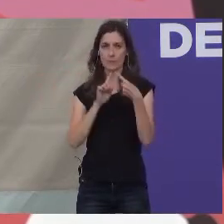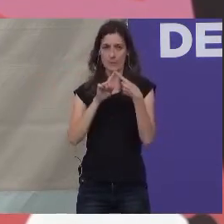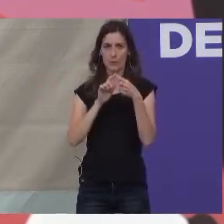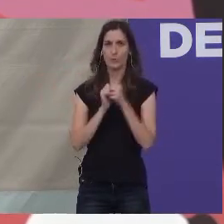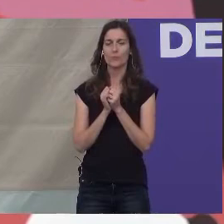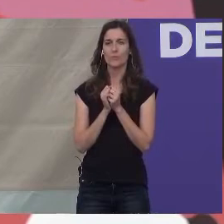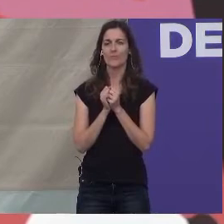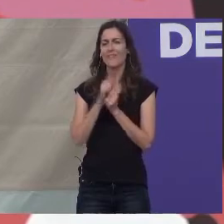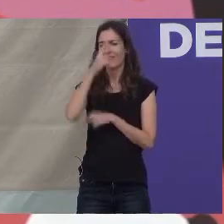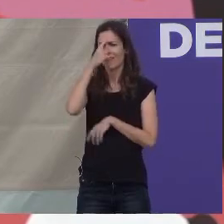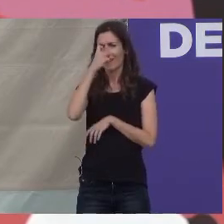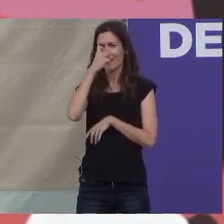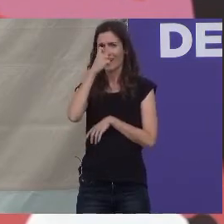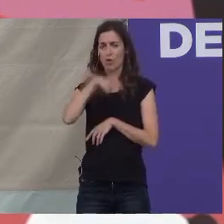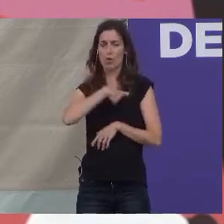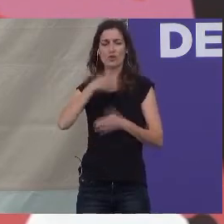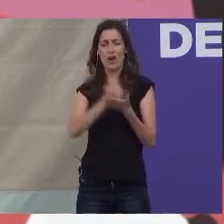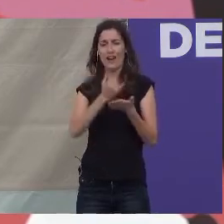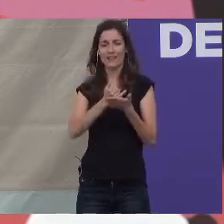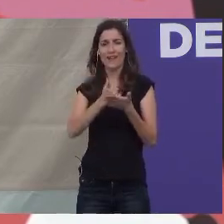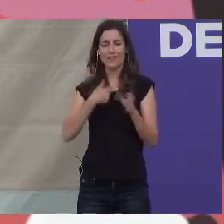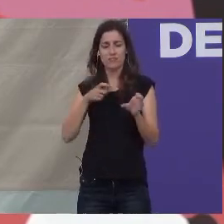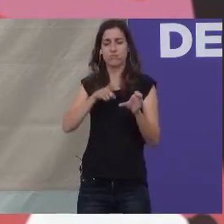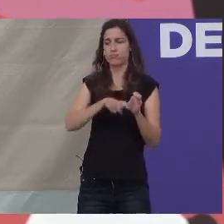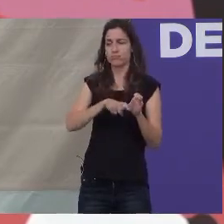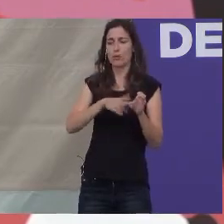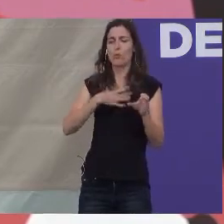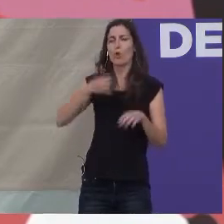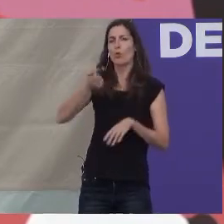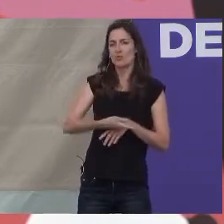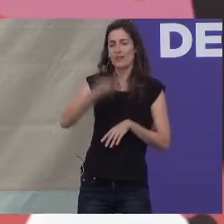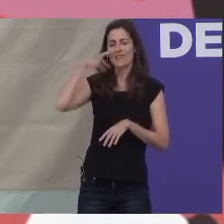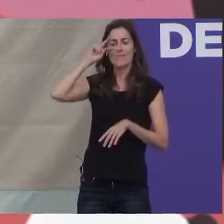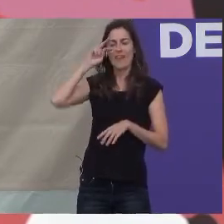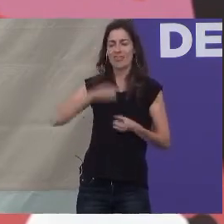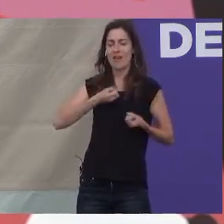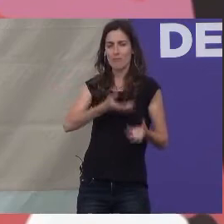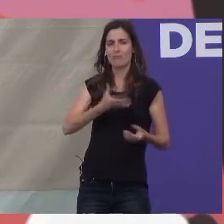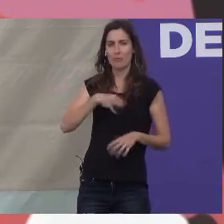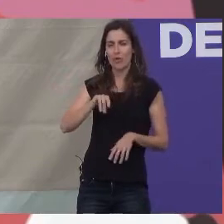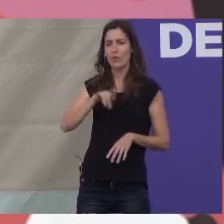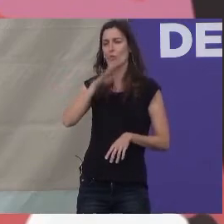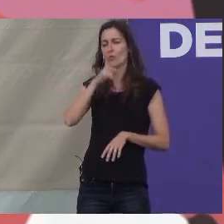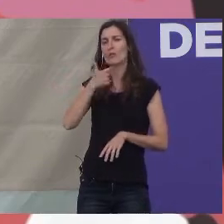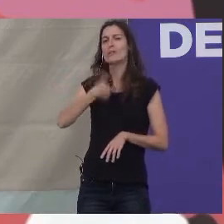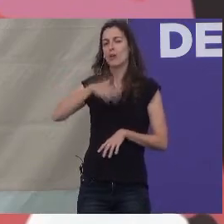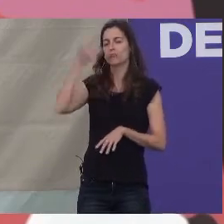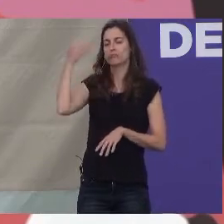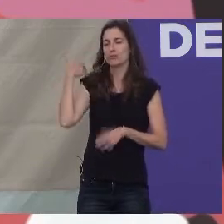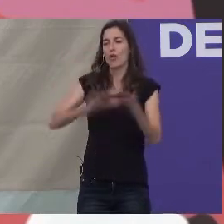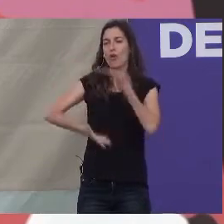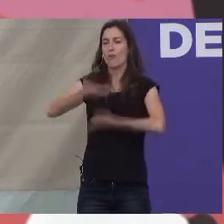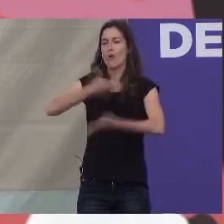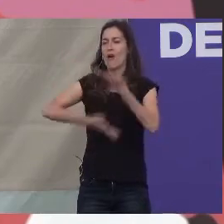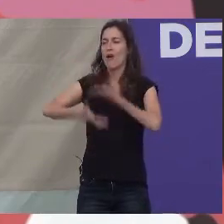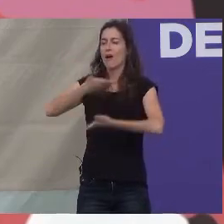lugar, yo creo que es donde puedo ser más útil. Puedo aportar experiencia. Porque yo ya fui colaborador